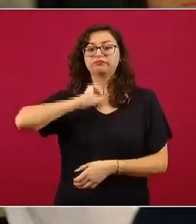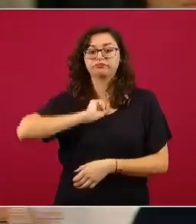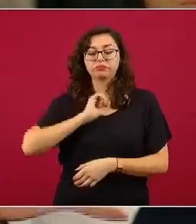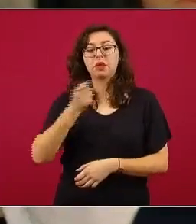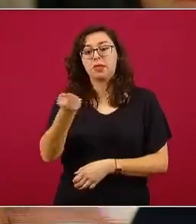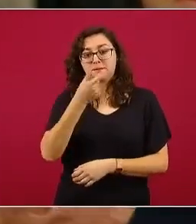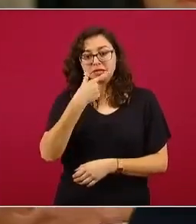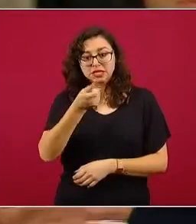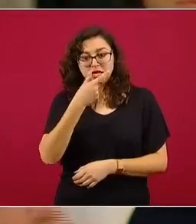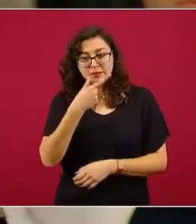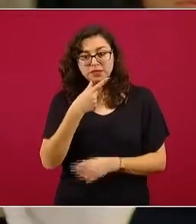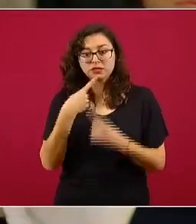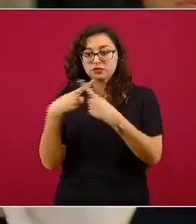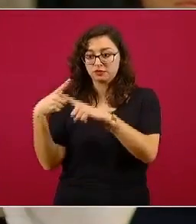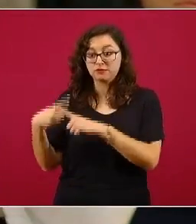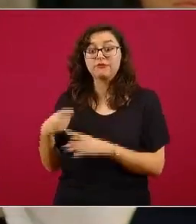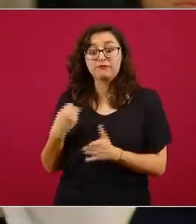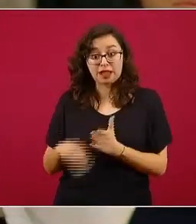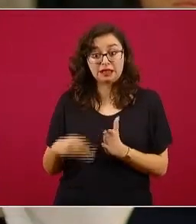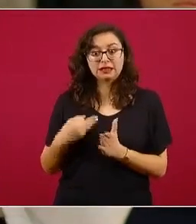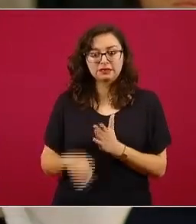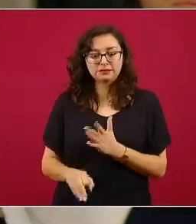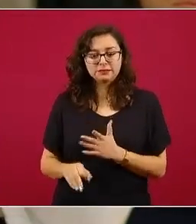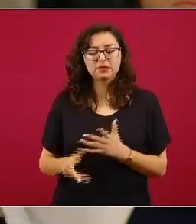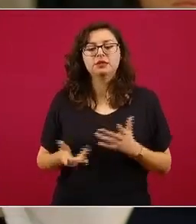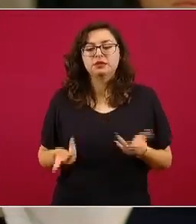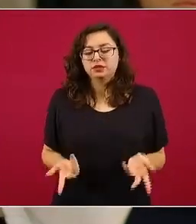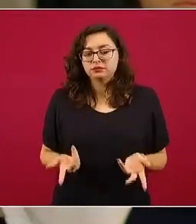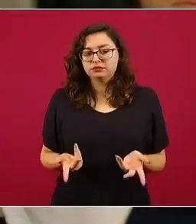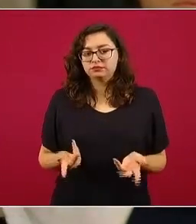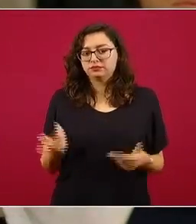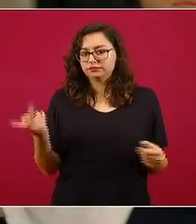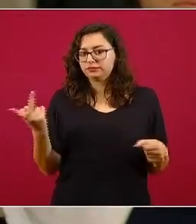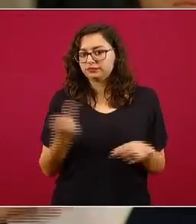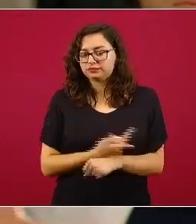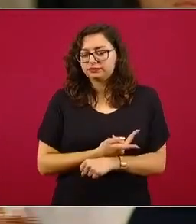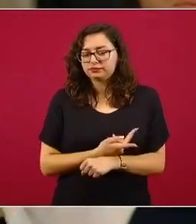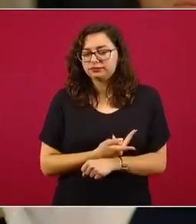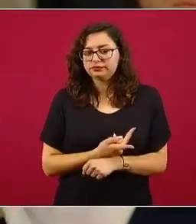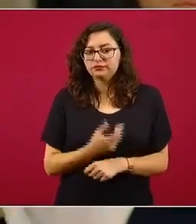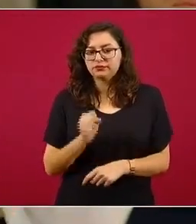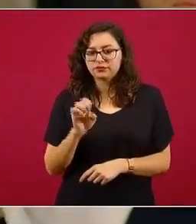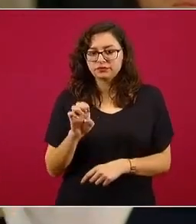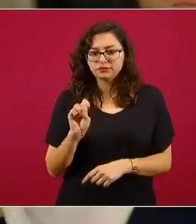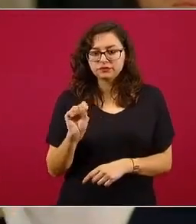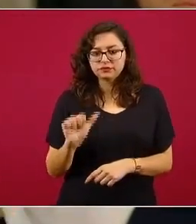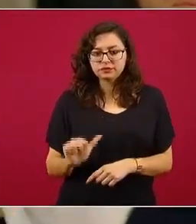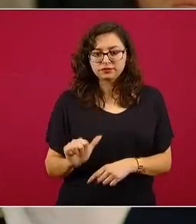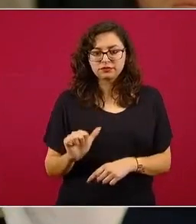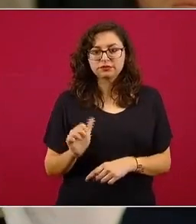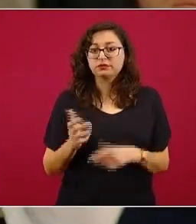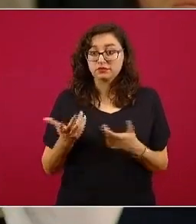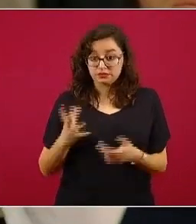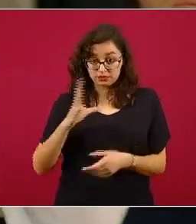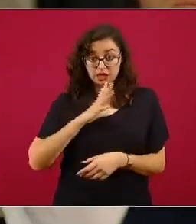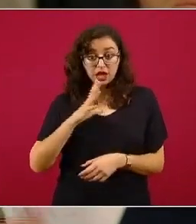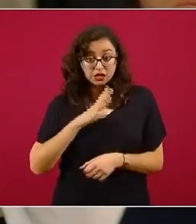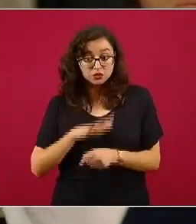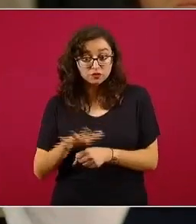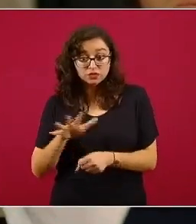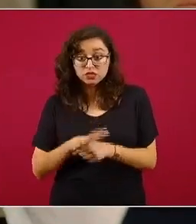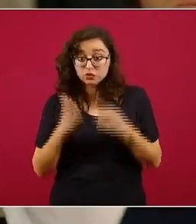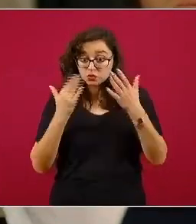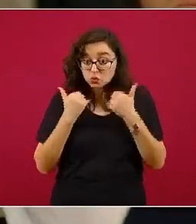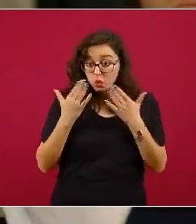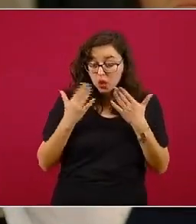para intubación por el desabasto que había. ¿Qué sucede en el sector salud, en la Secretaría de Salud, con estos insumos? ¿Hay desabasto? ¿Están